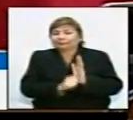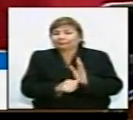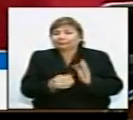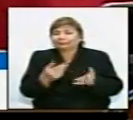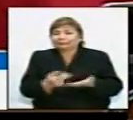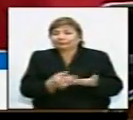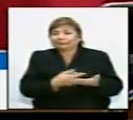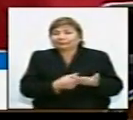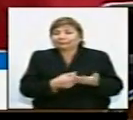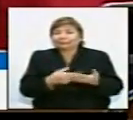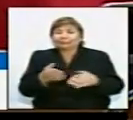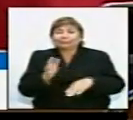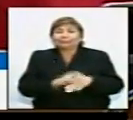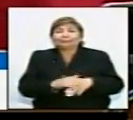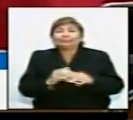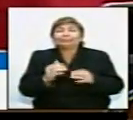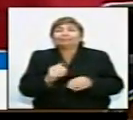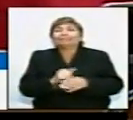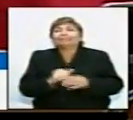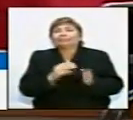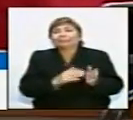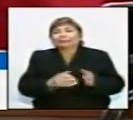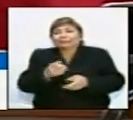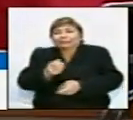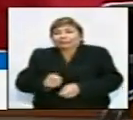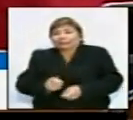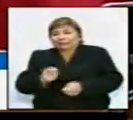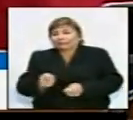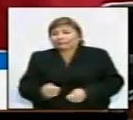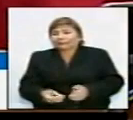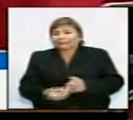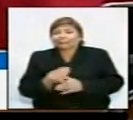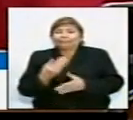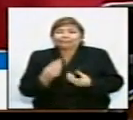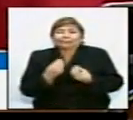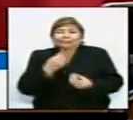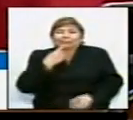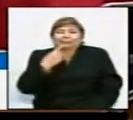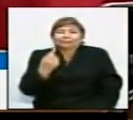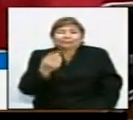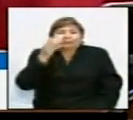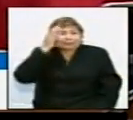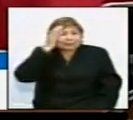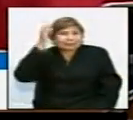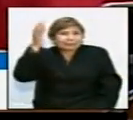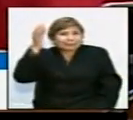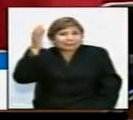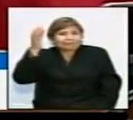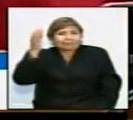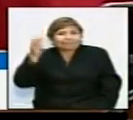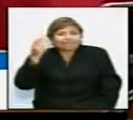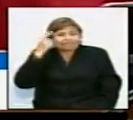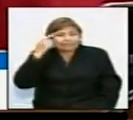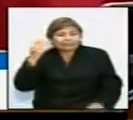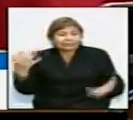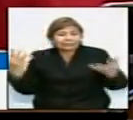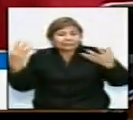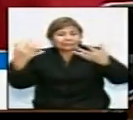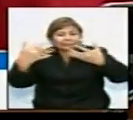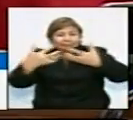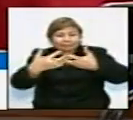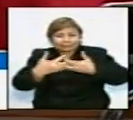una discusión sobre cómo mejorar la agricultura, sobre cómo ser capaces de articular el